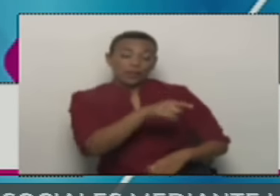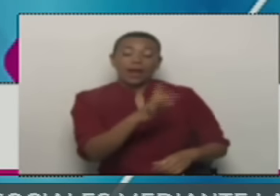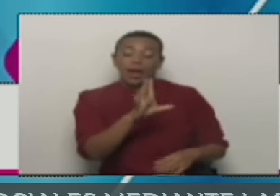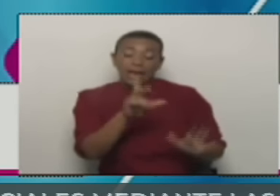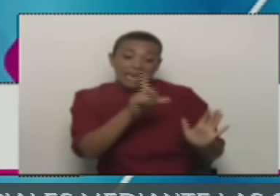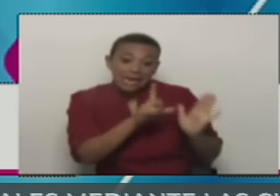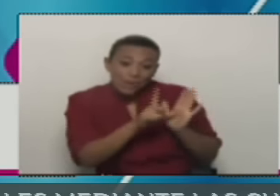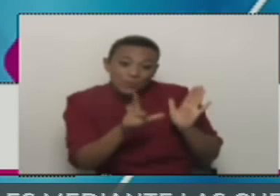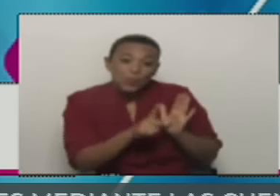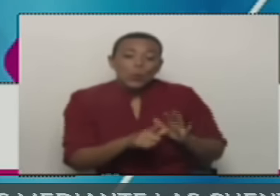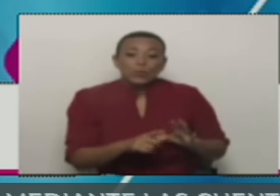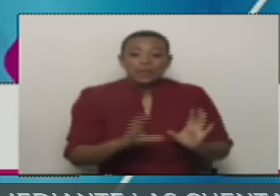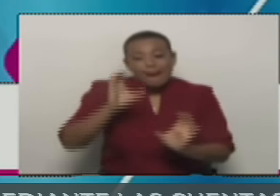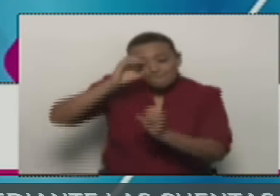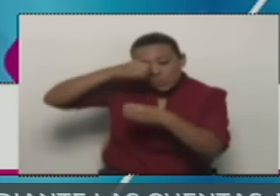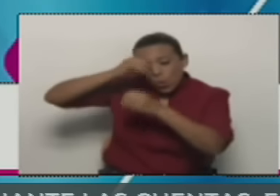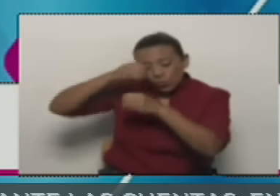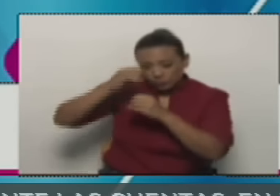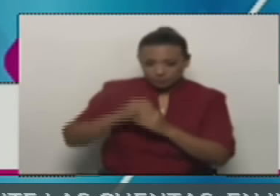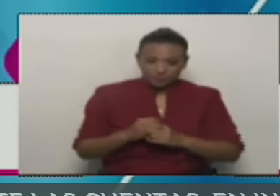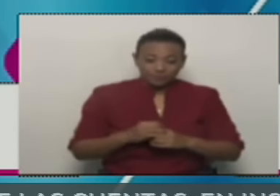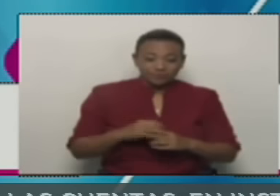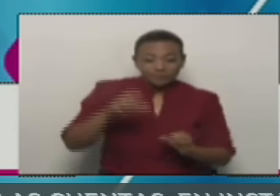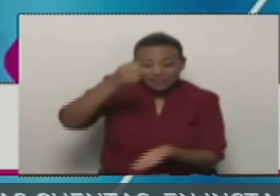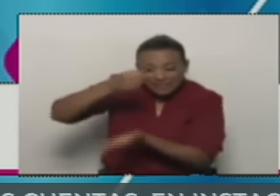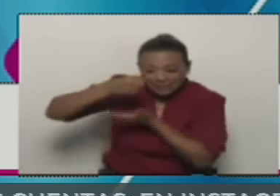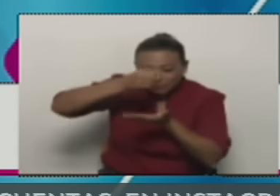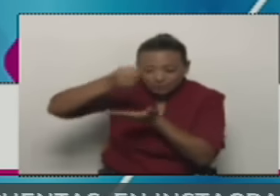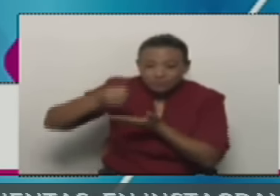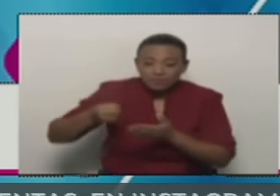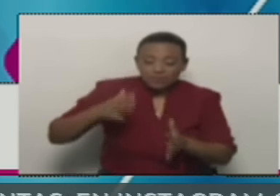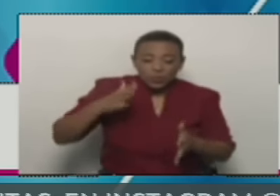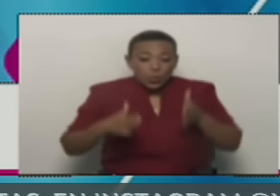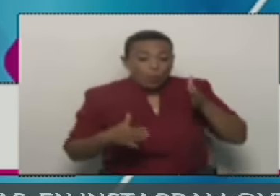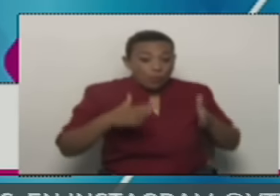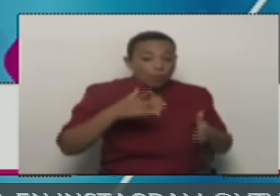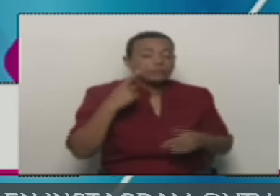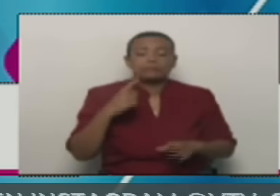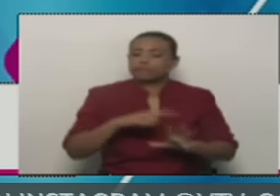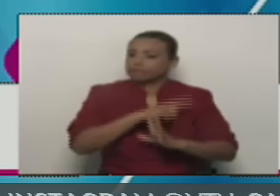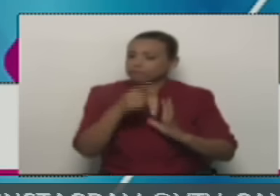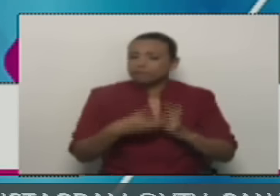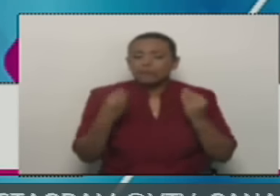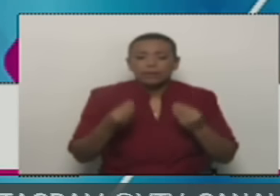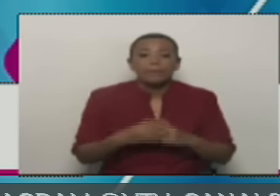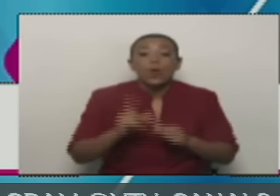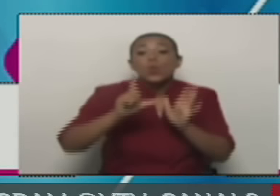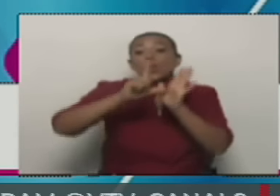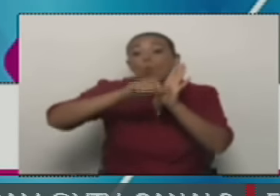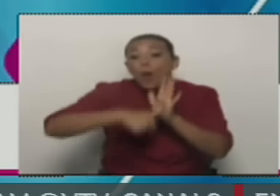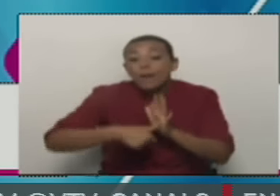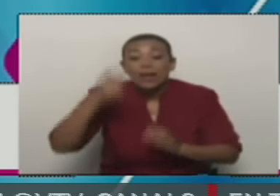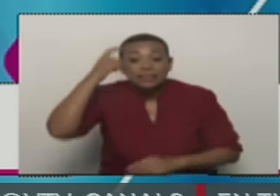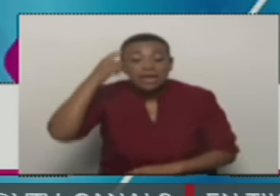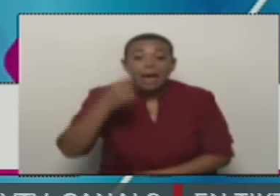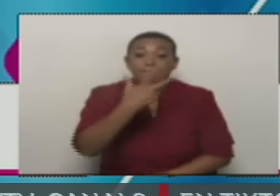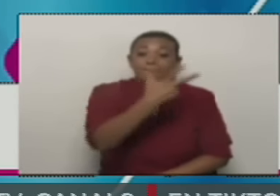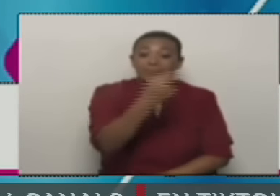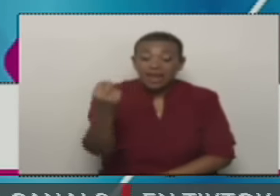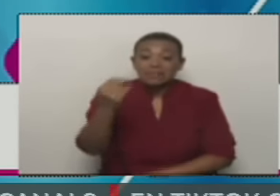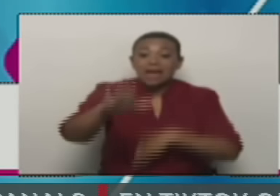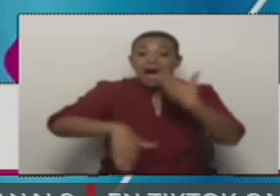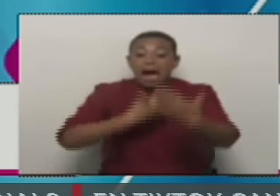de química, de robótica, y eso por supuesto va a ayudar muchísimo también a mejorar la calidad. Y luego, presidente, del lunes 30